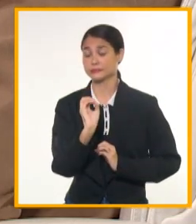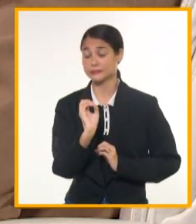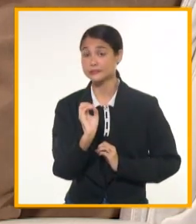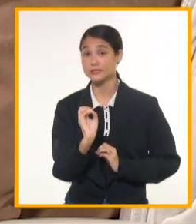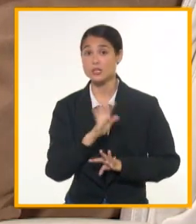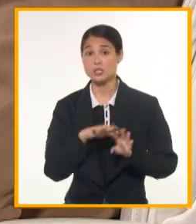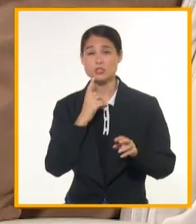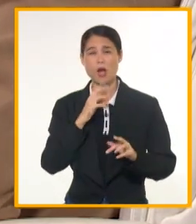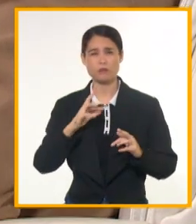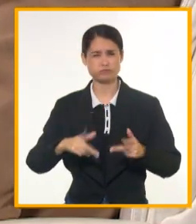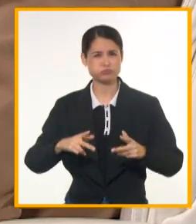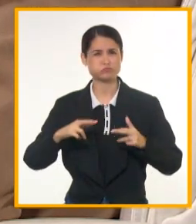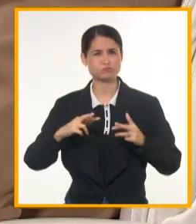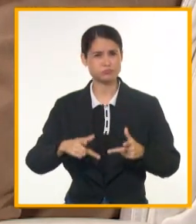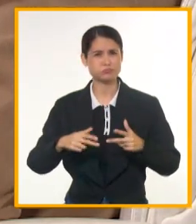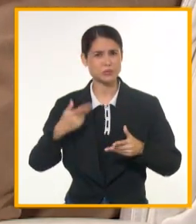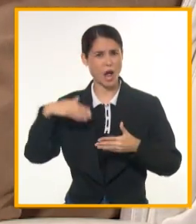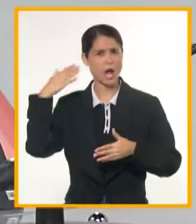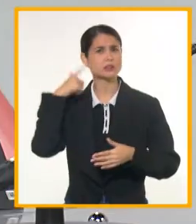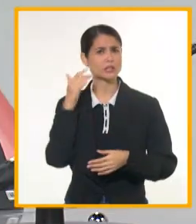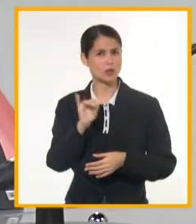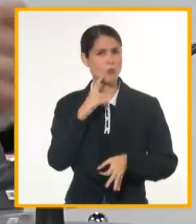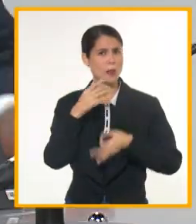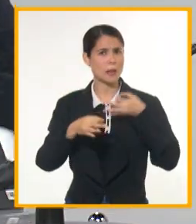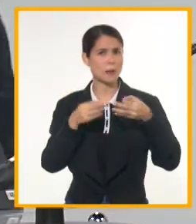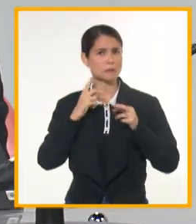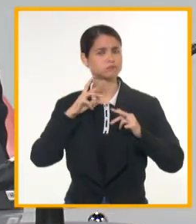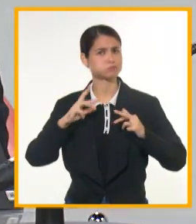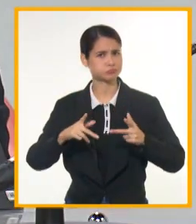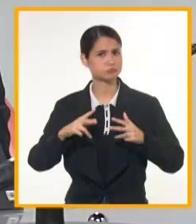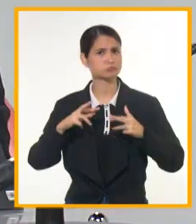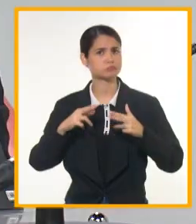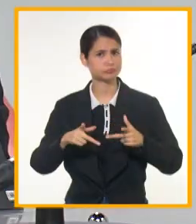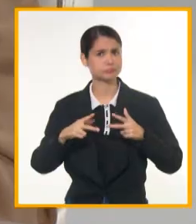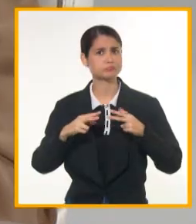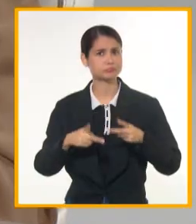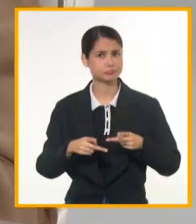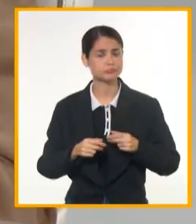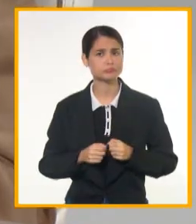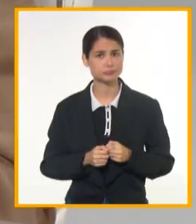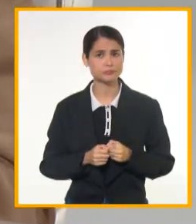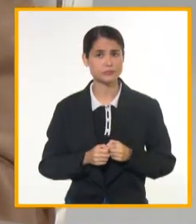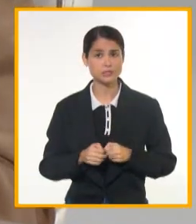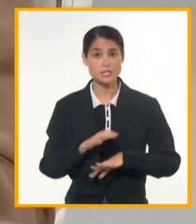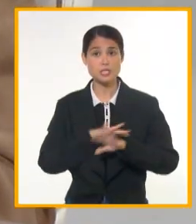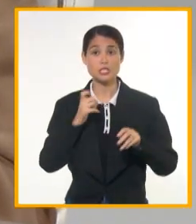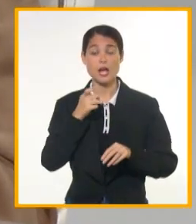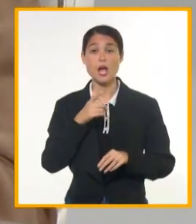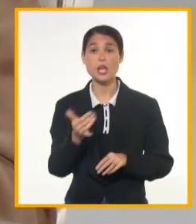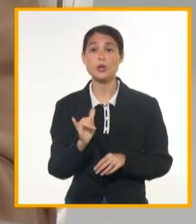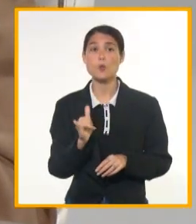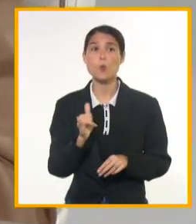varias ocasiones. Eso tiene vamos a decir, una base legal. Tiene un respaldo legal y sobre todo una base